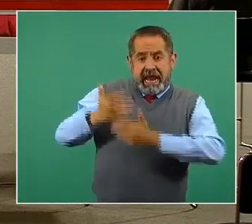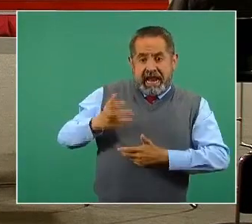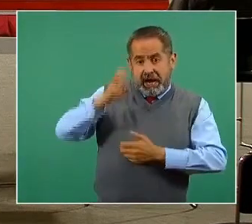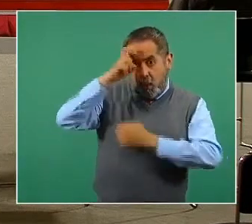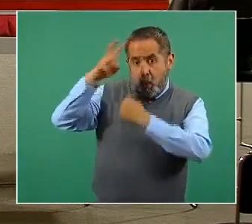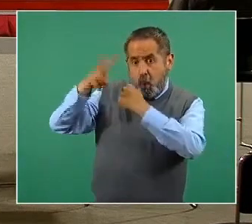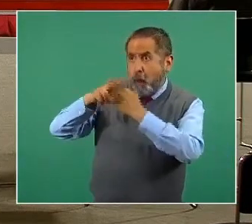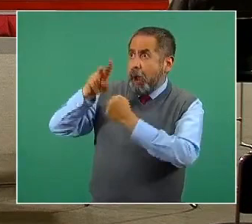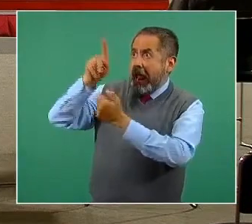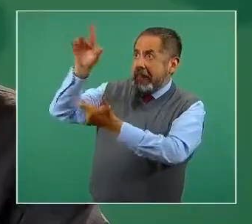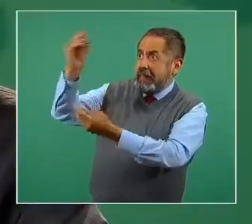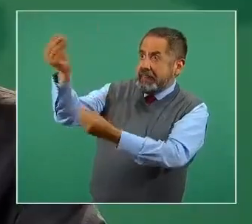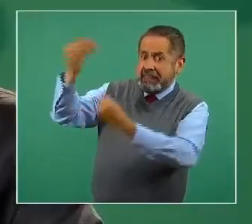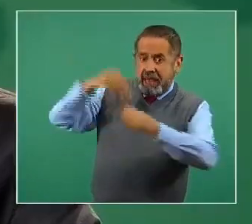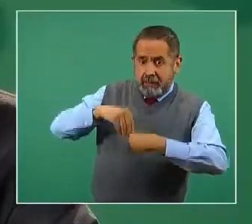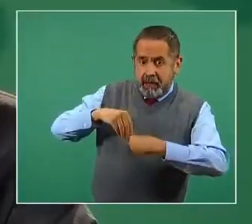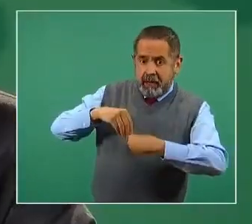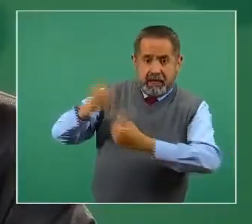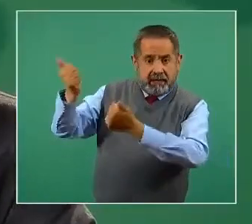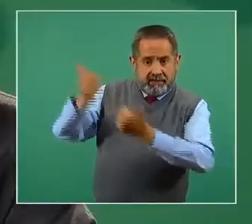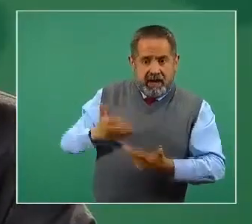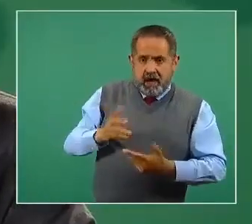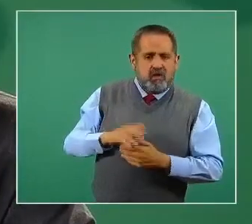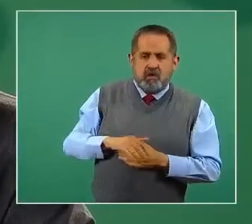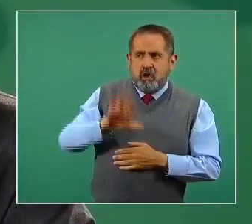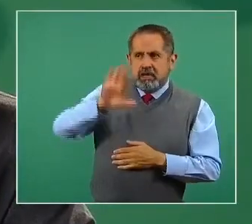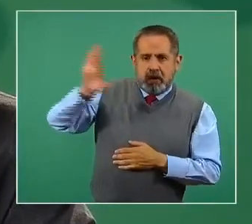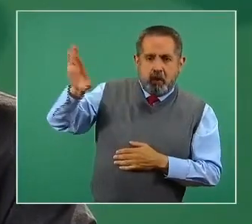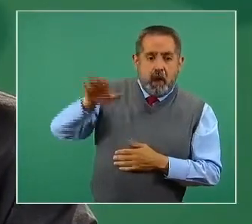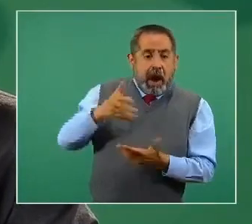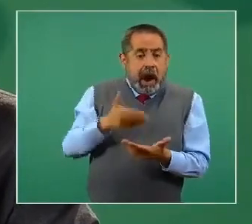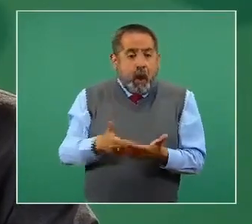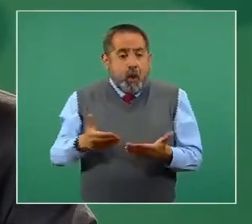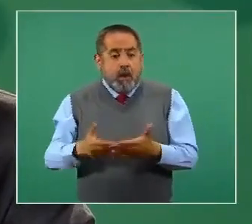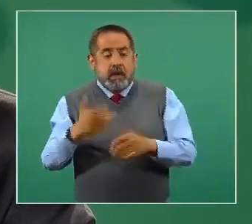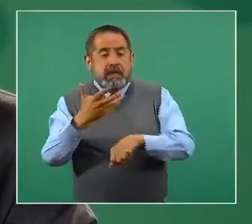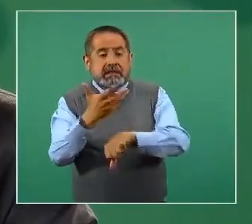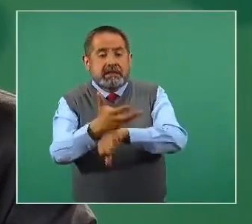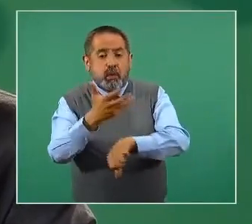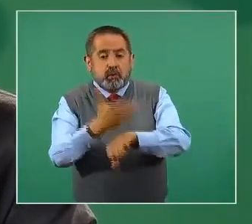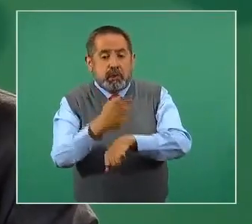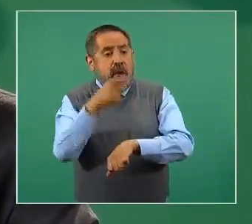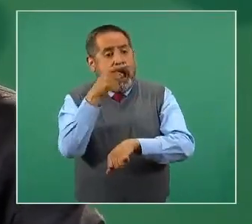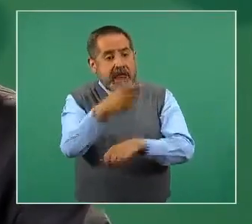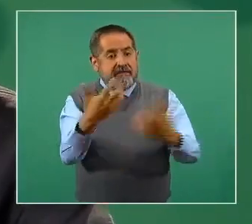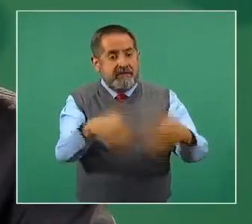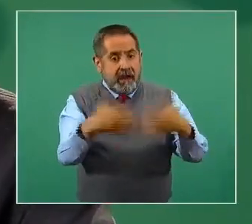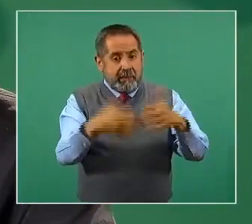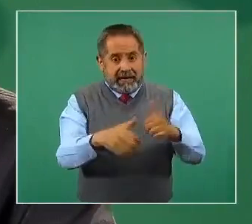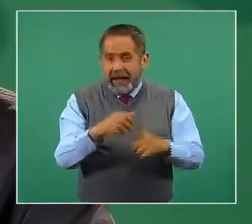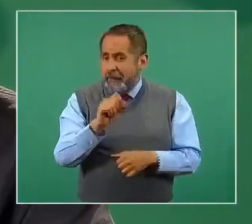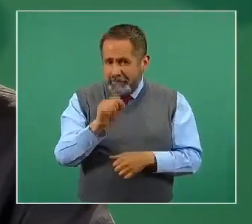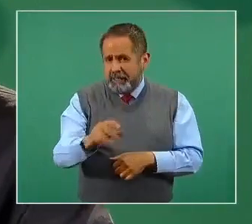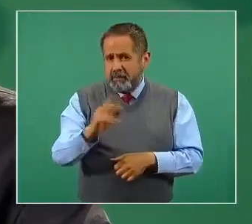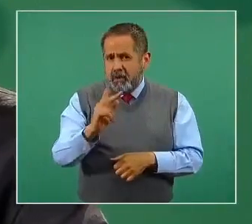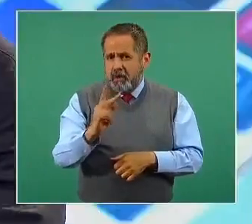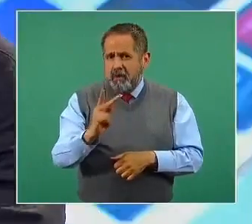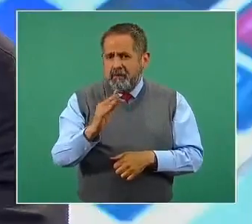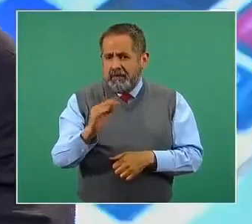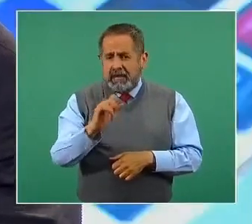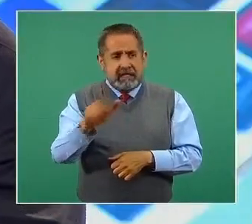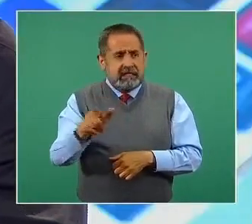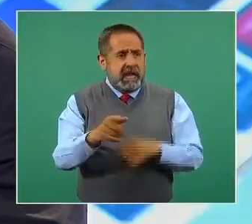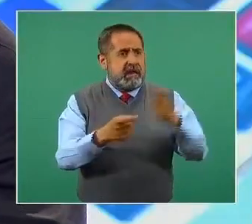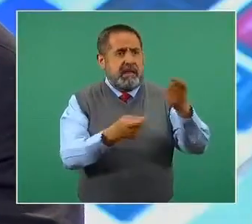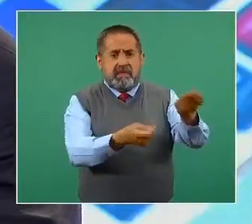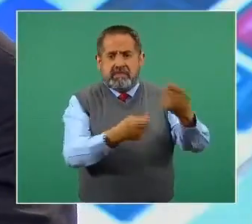México. Y ahora es desde Estados Unidos, ahí se fabrica. Esta